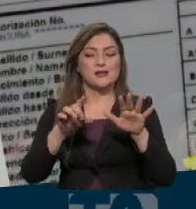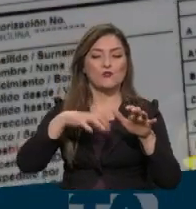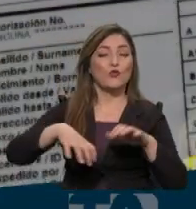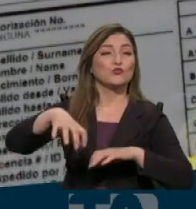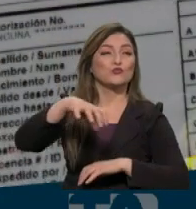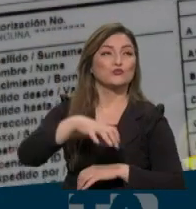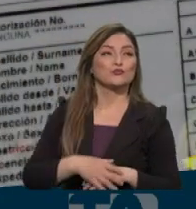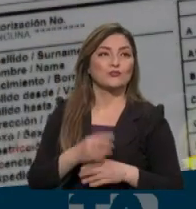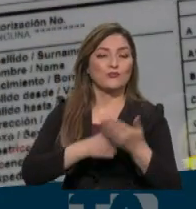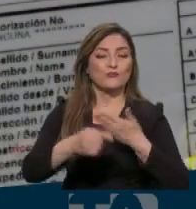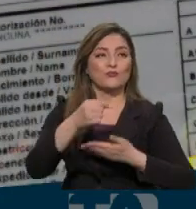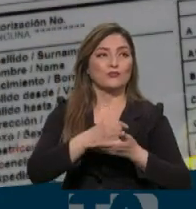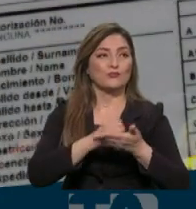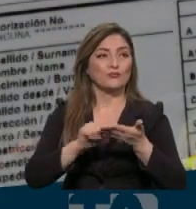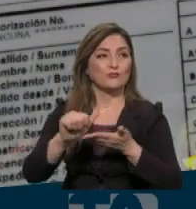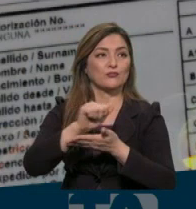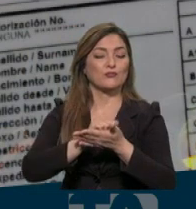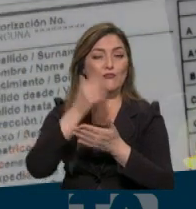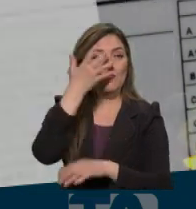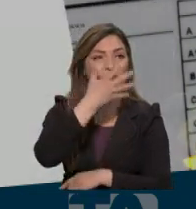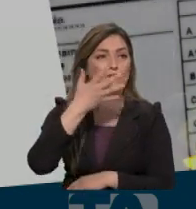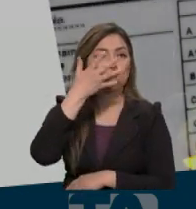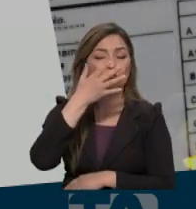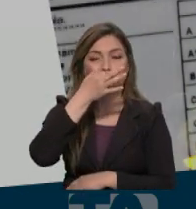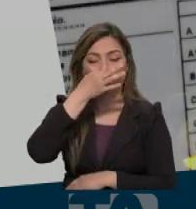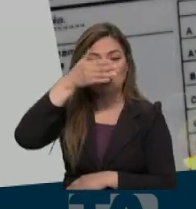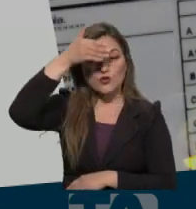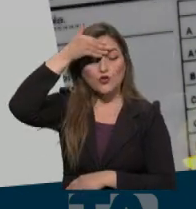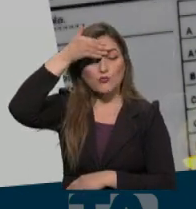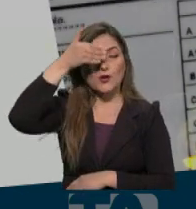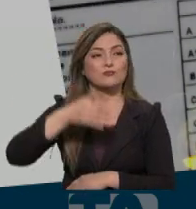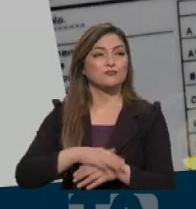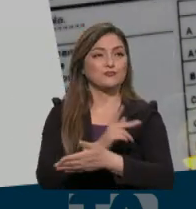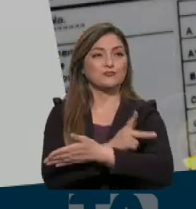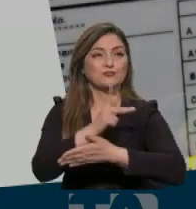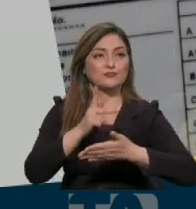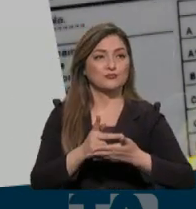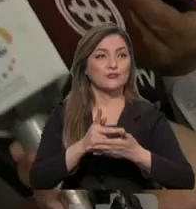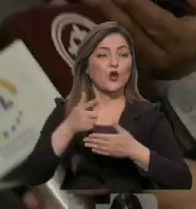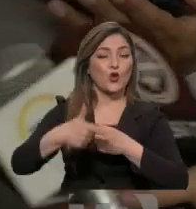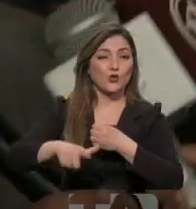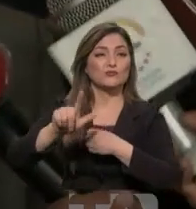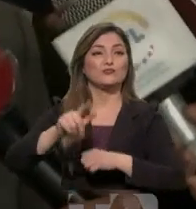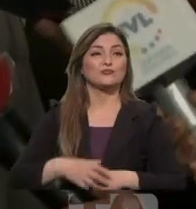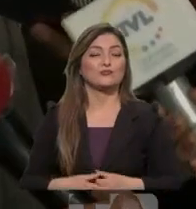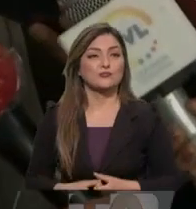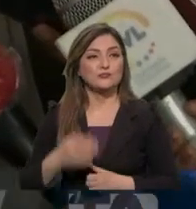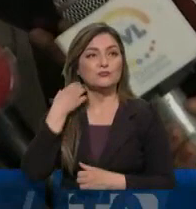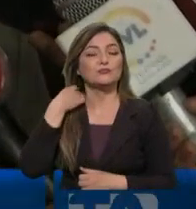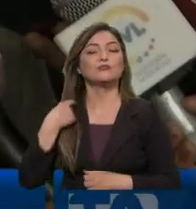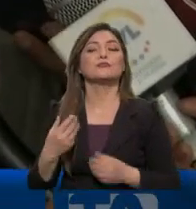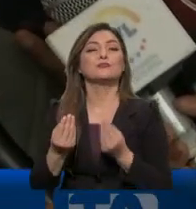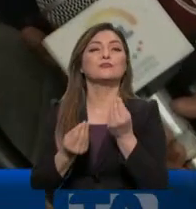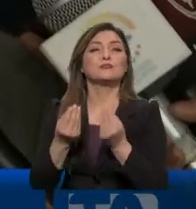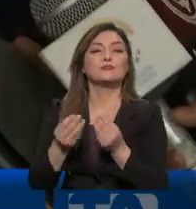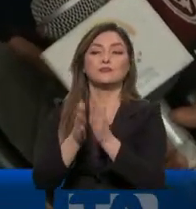provincias: Guayas, Azuay, Esmeralda, Santo Domingo de los Áchilas, Pichincha y Loja. Lo que se hizo, compañeros,